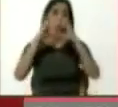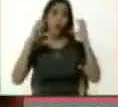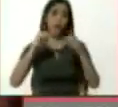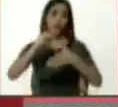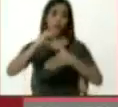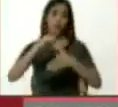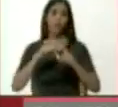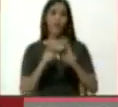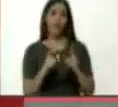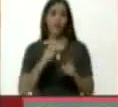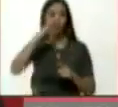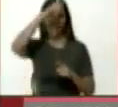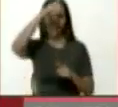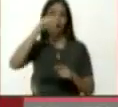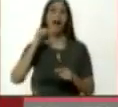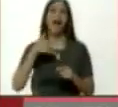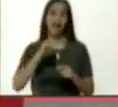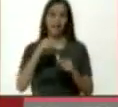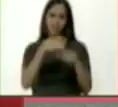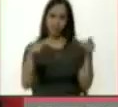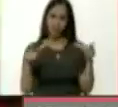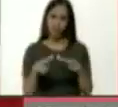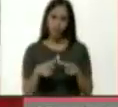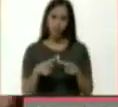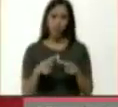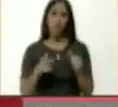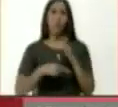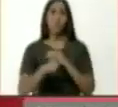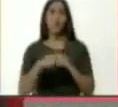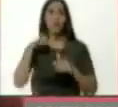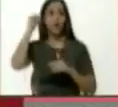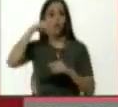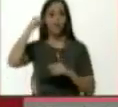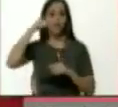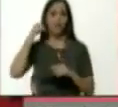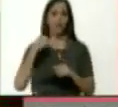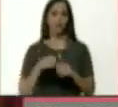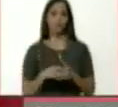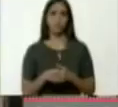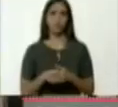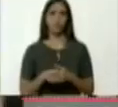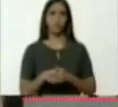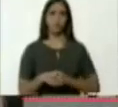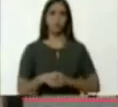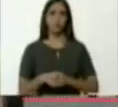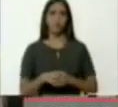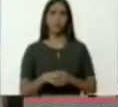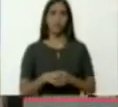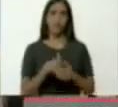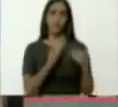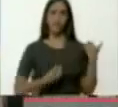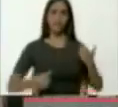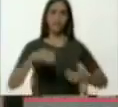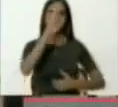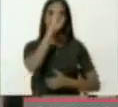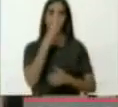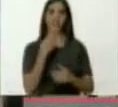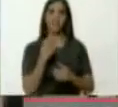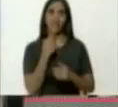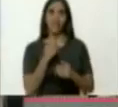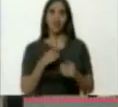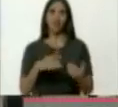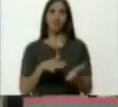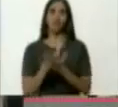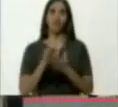con la Amazonía hay esa situación. Vamos con el siguiente video. ¿Tenemos video? Video de Bolsonaro que dijo sobre el tema